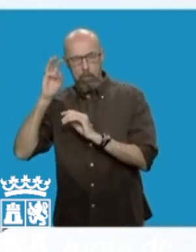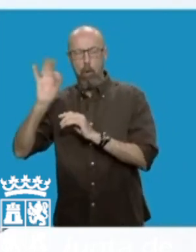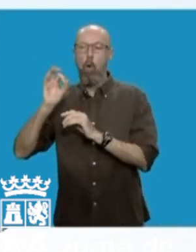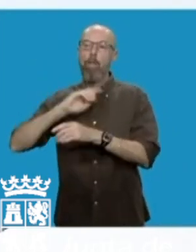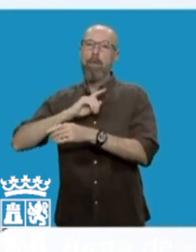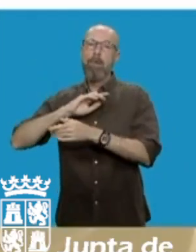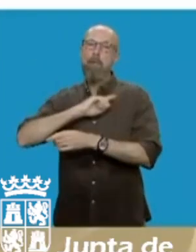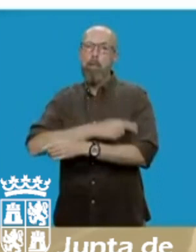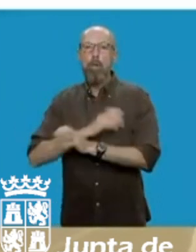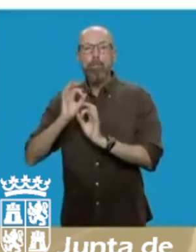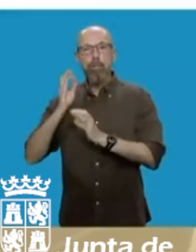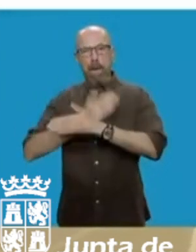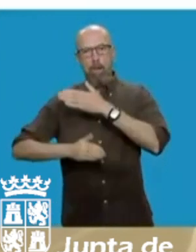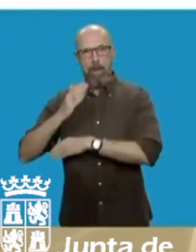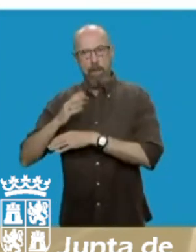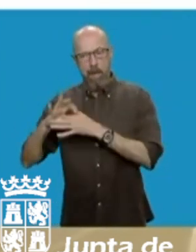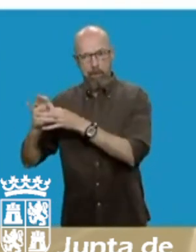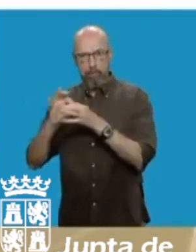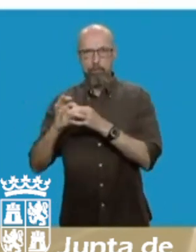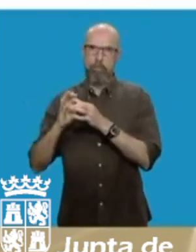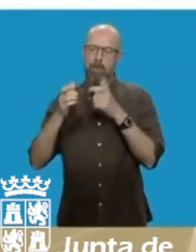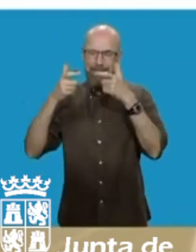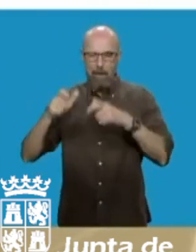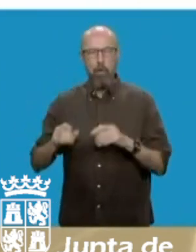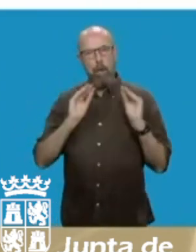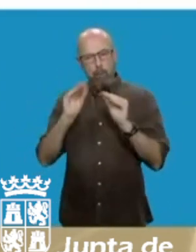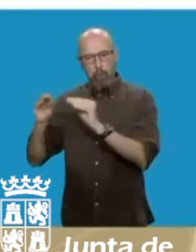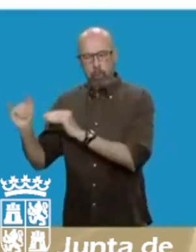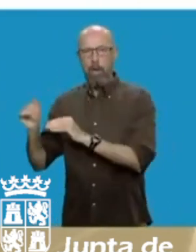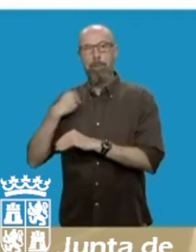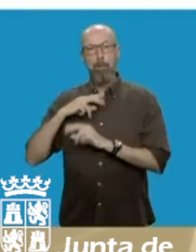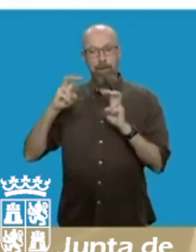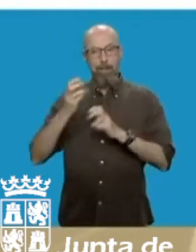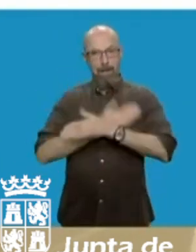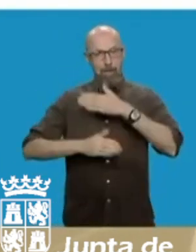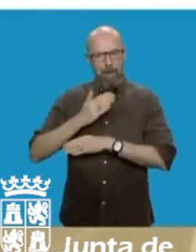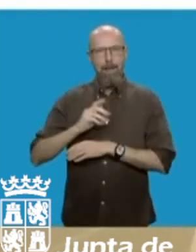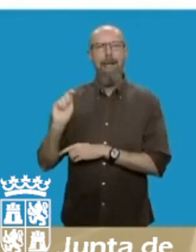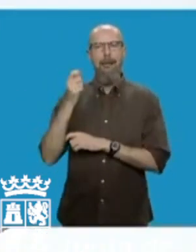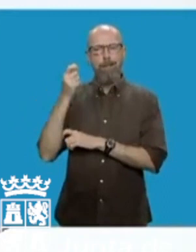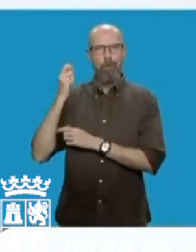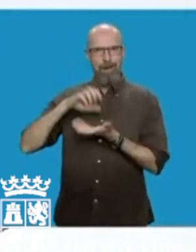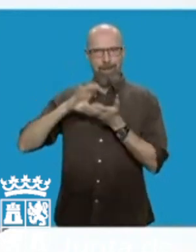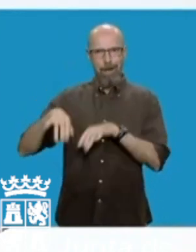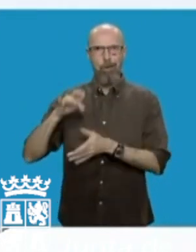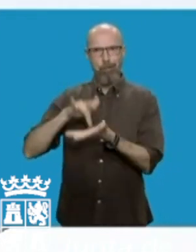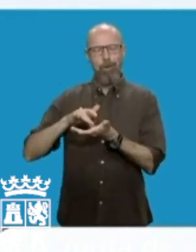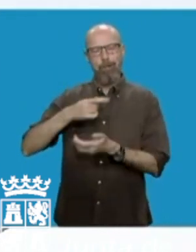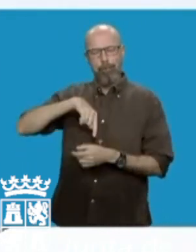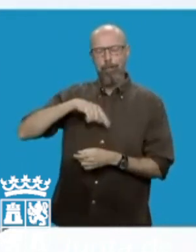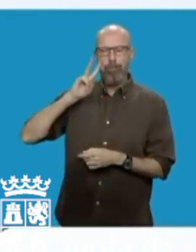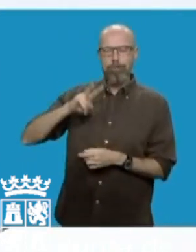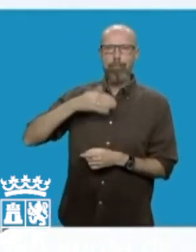con discapacidad, que tantos éxitos, por cierto, han proporcionado a nuestra comunidad y de los cuales, por supuesto, nos sentimos muy